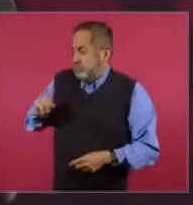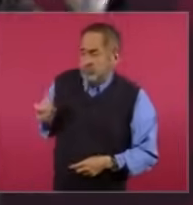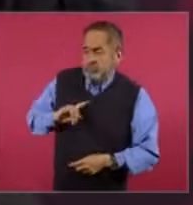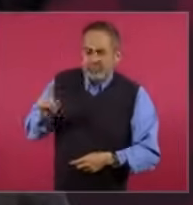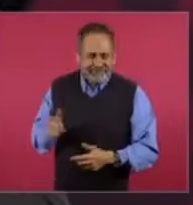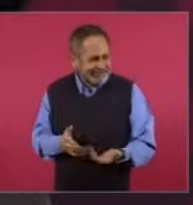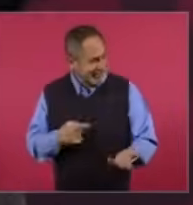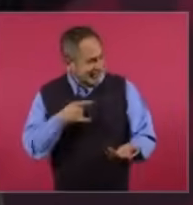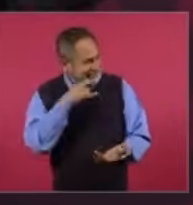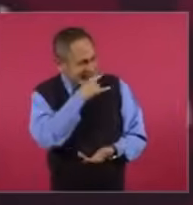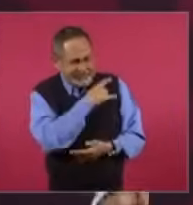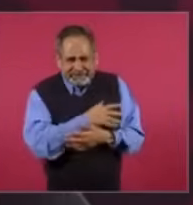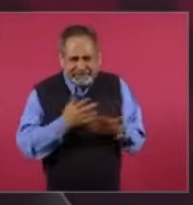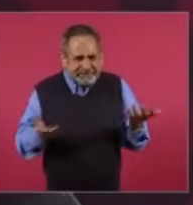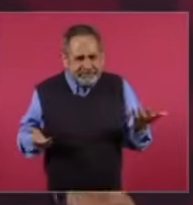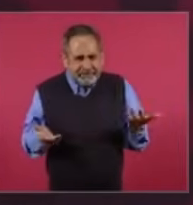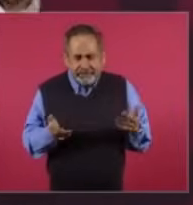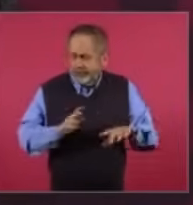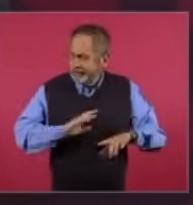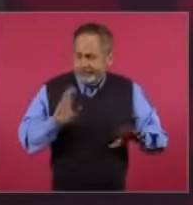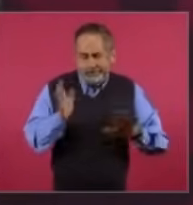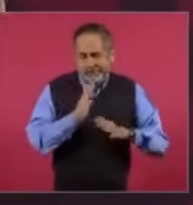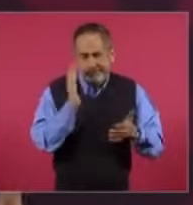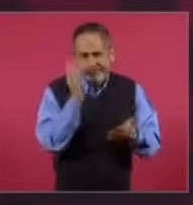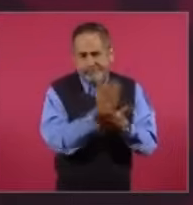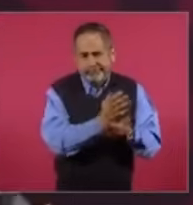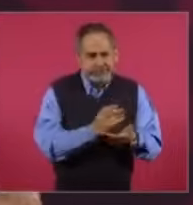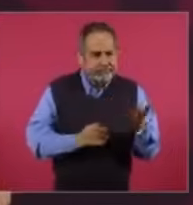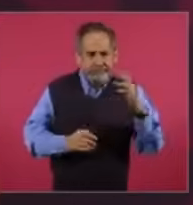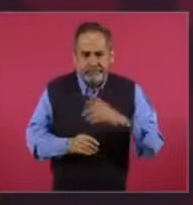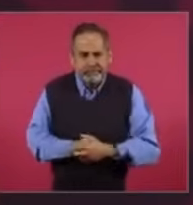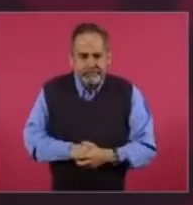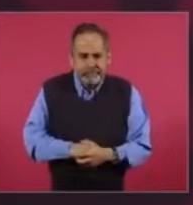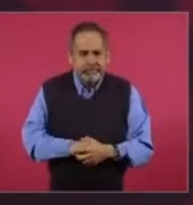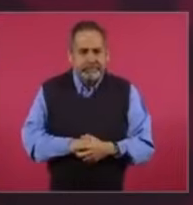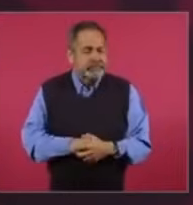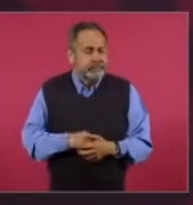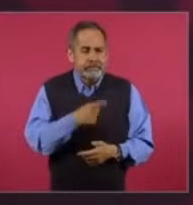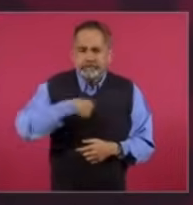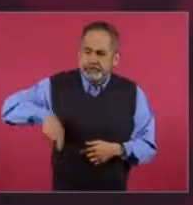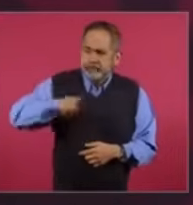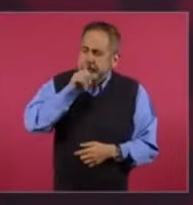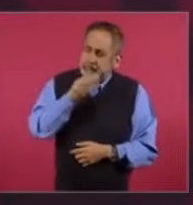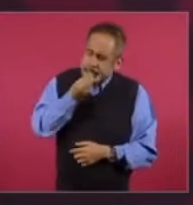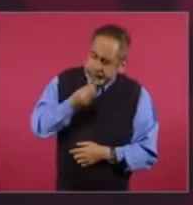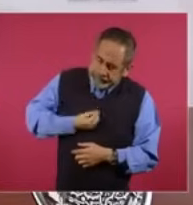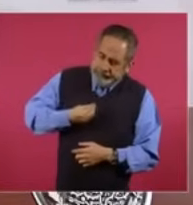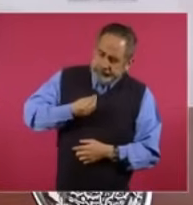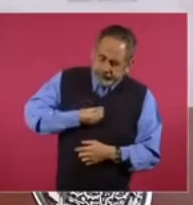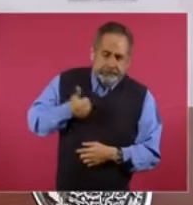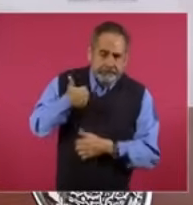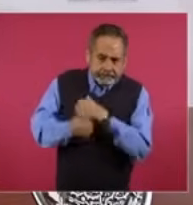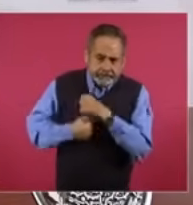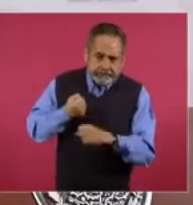Y los hemos tenido que padecer 6 años.